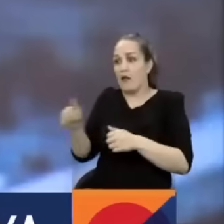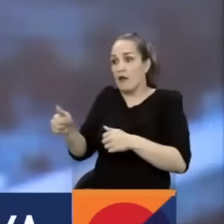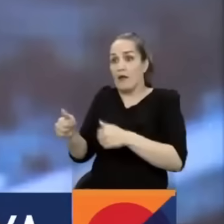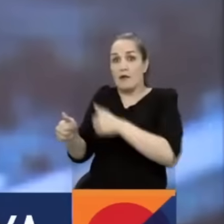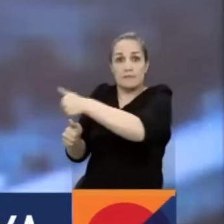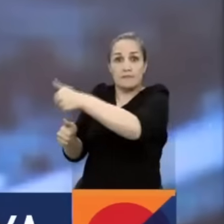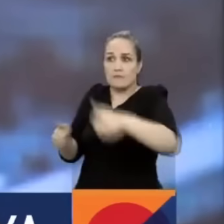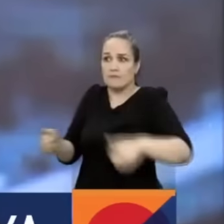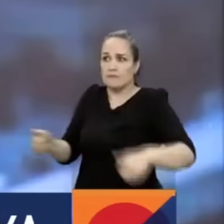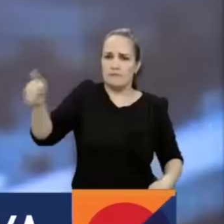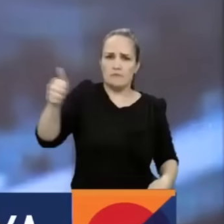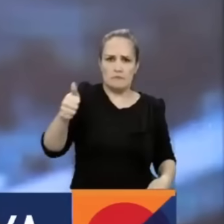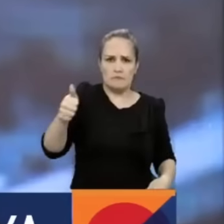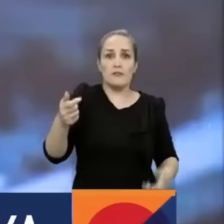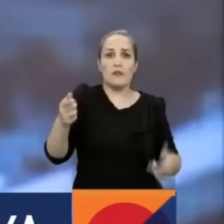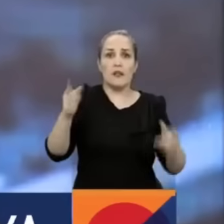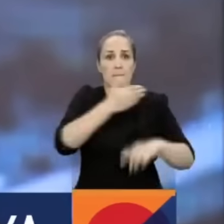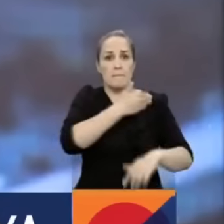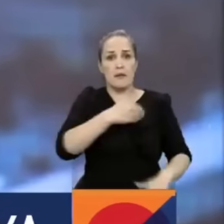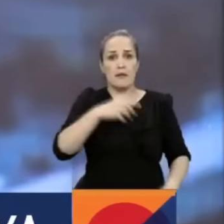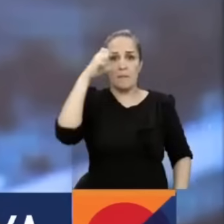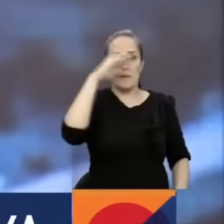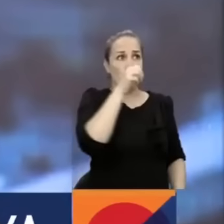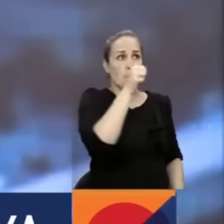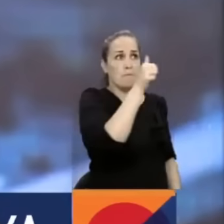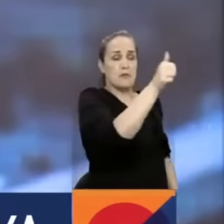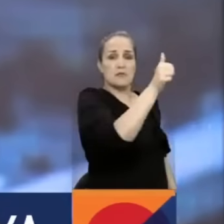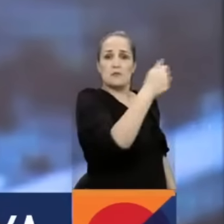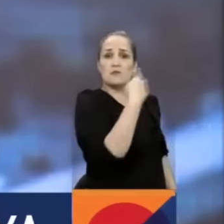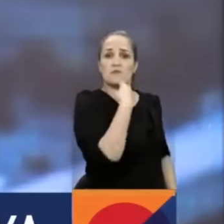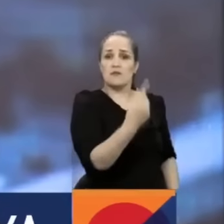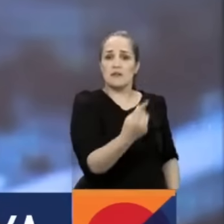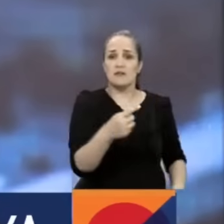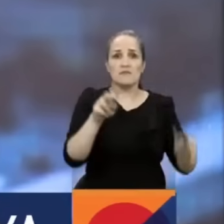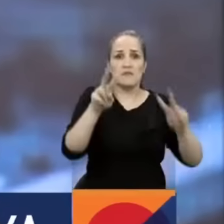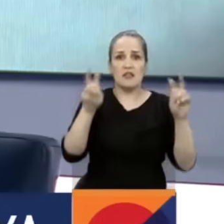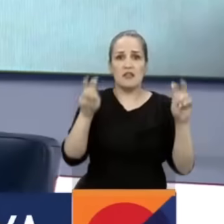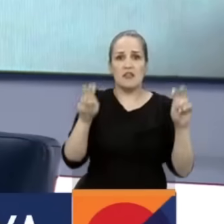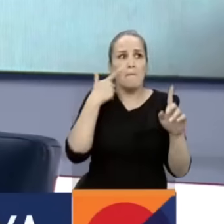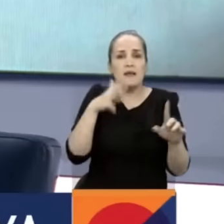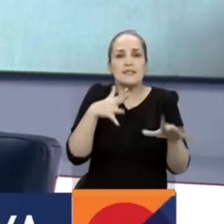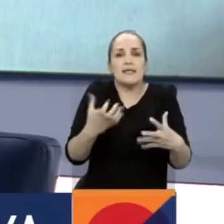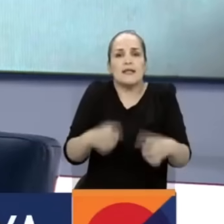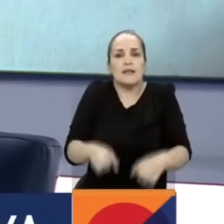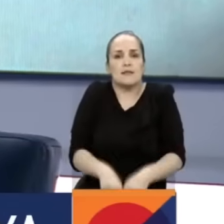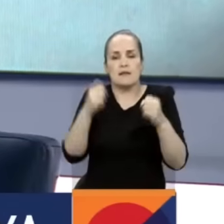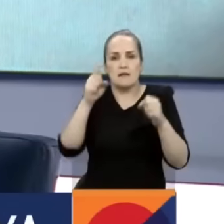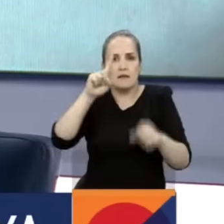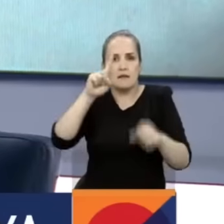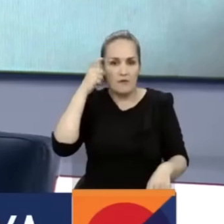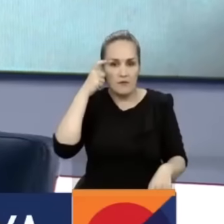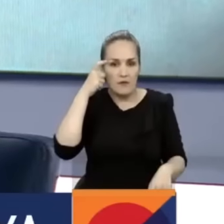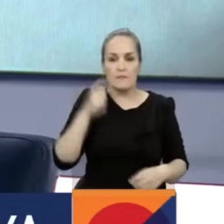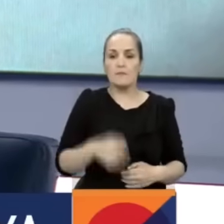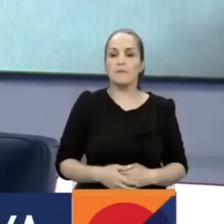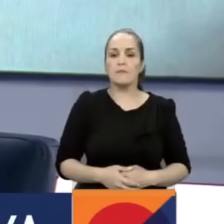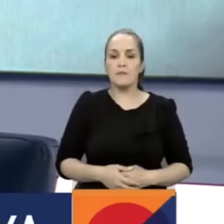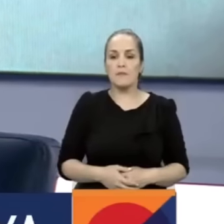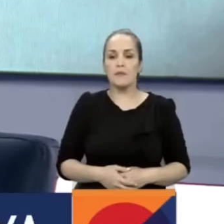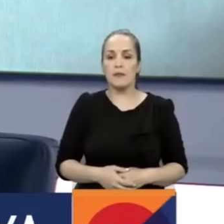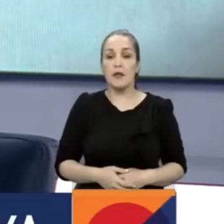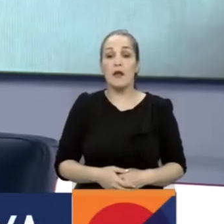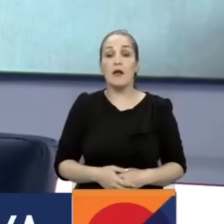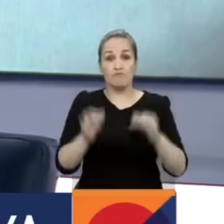la semana anterior el propio presidente de la República cuando se refirió a un golpe blando? Bueno, lo primero que hay que decir es que sin duda alguna hay